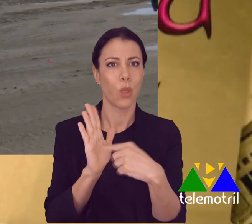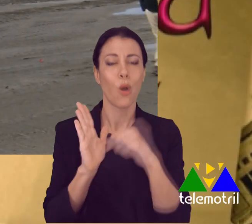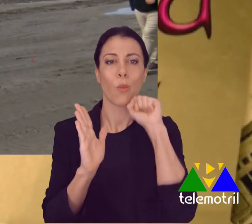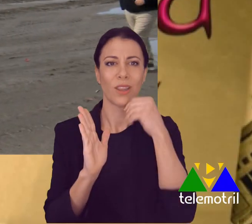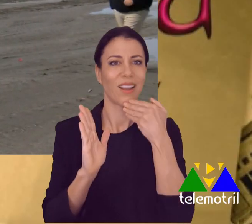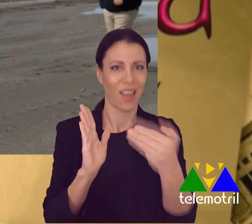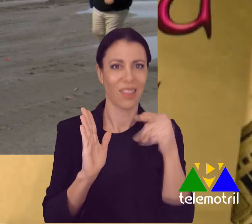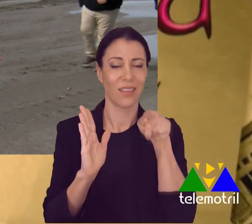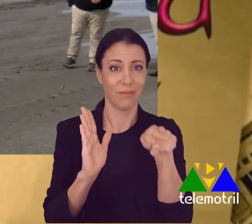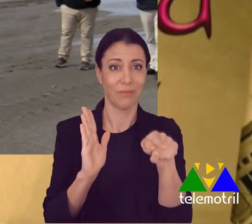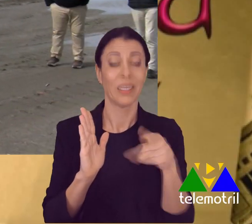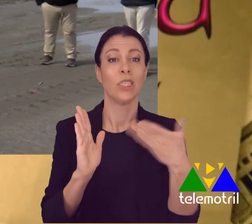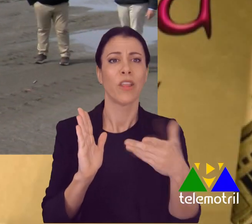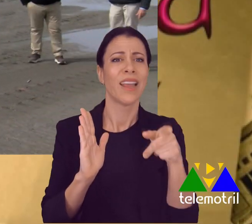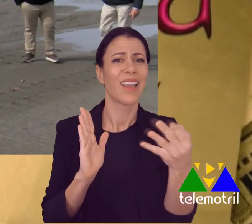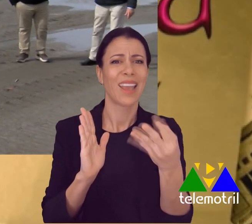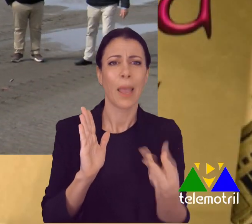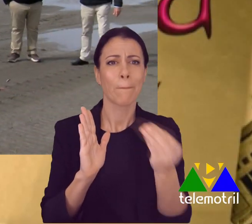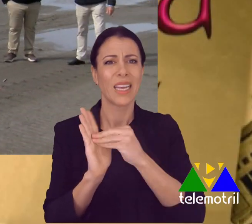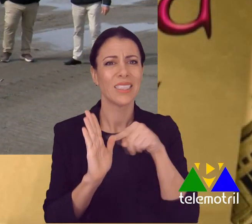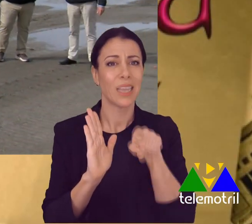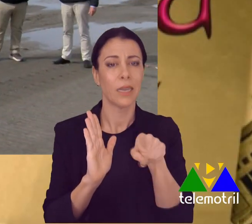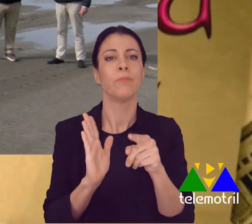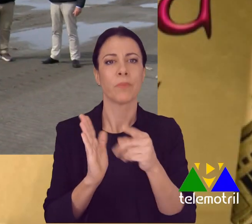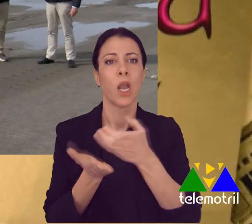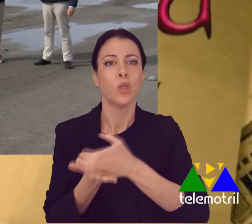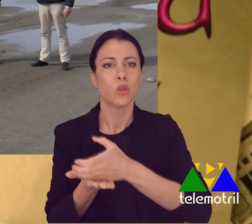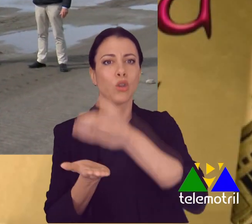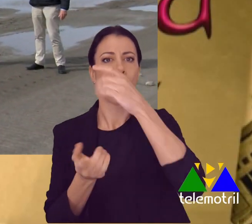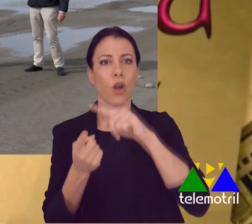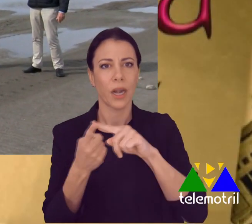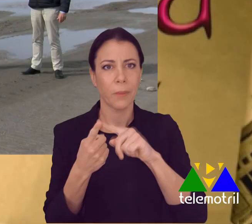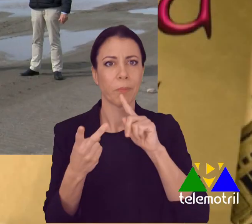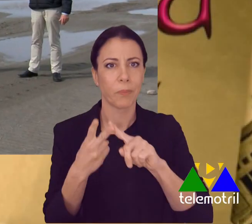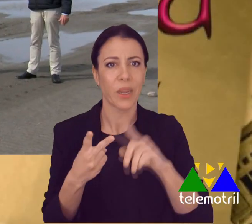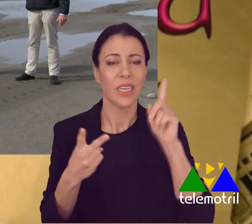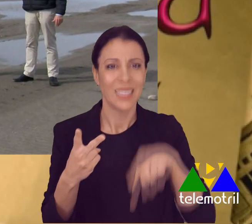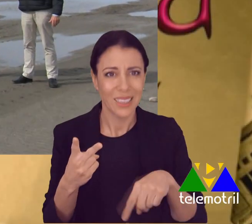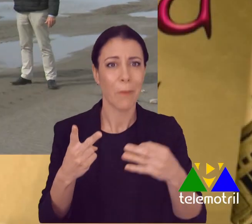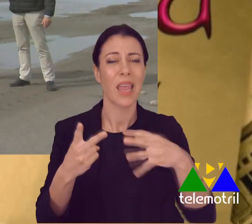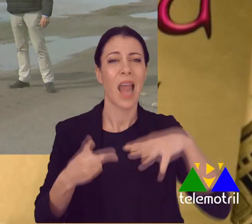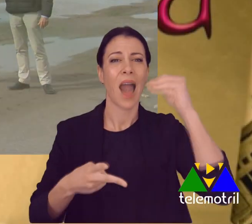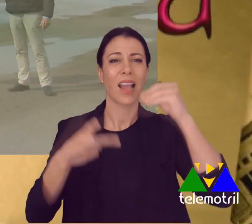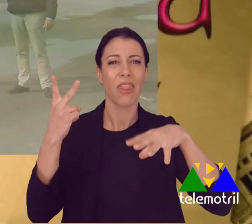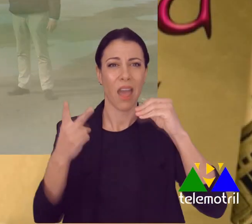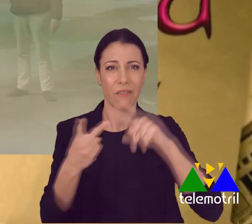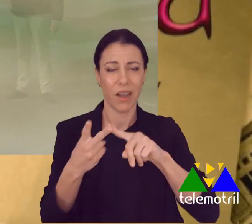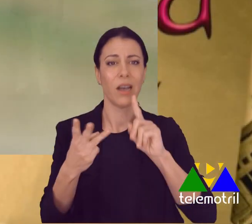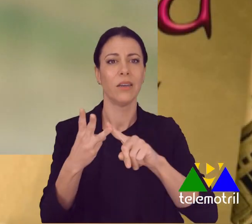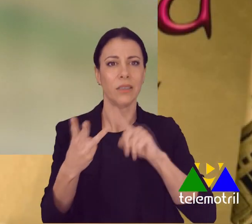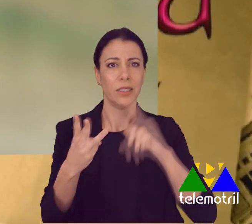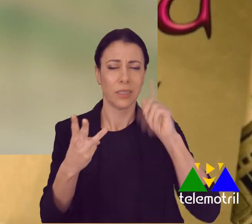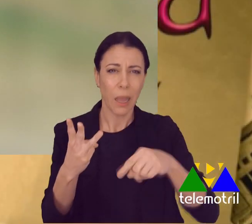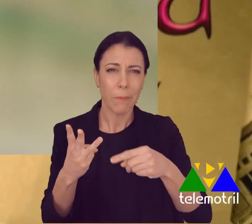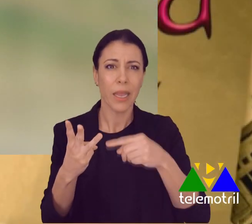Motril. ¿Qué mete él? Pues mete la torre, la alcazaba, la base es el mar,